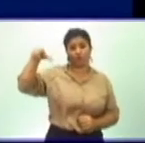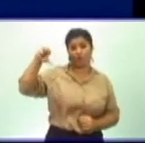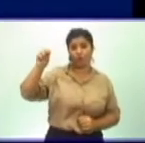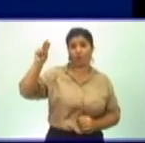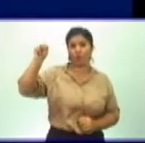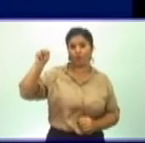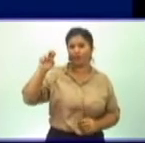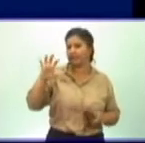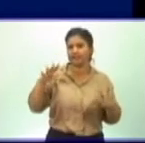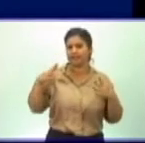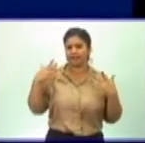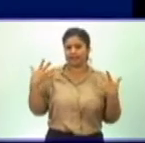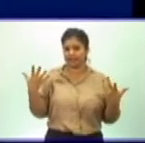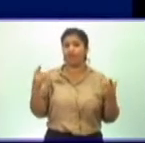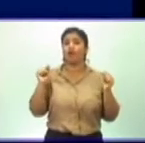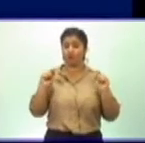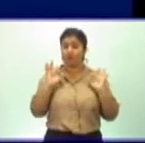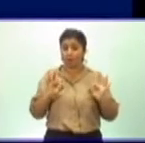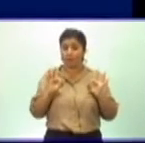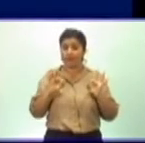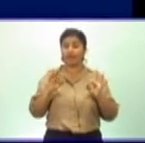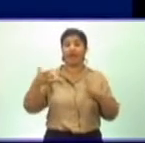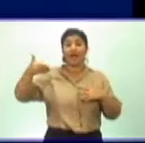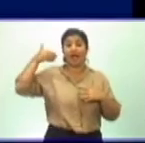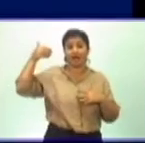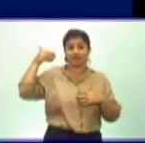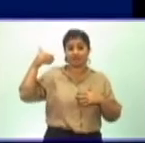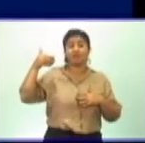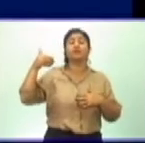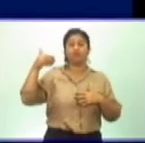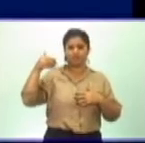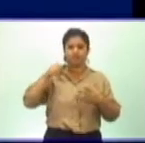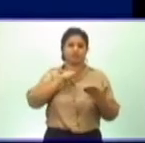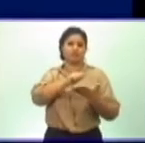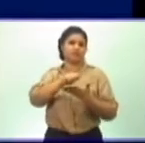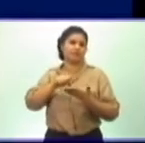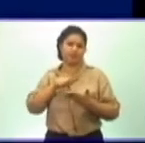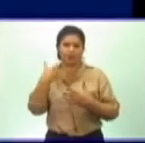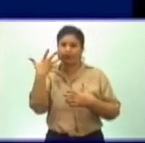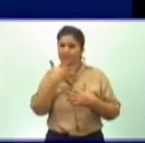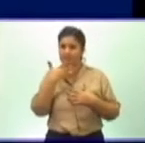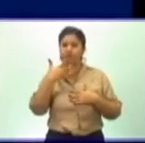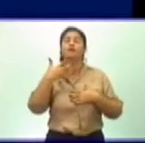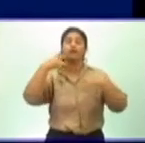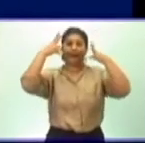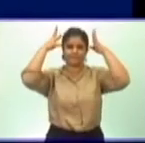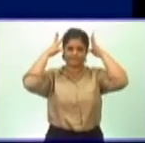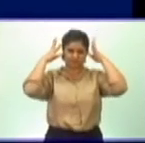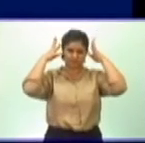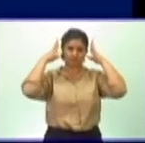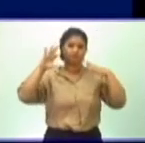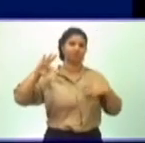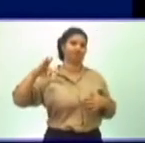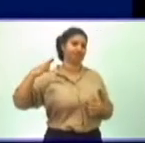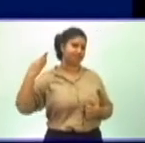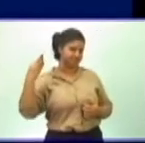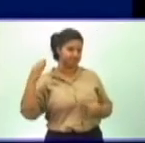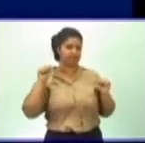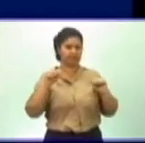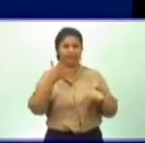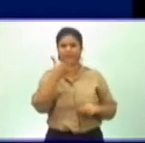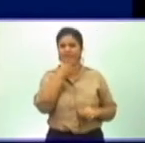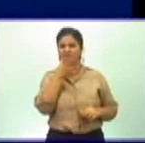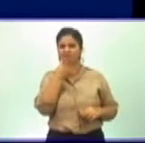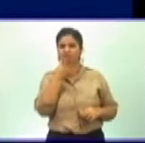al servir al príncipe de Francia. Aparece como un tonto que se ha dejado envolver por la astucia de Tartufo y llega a